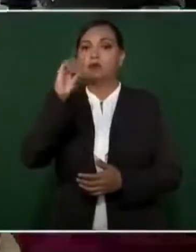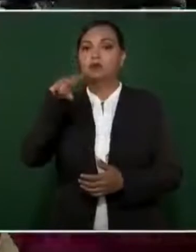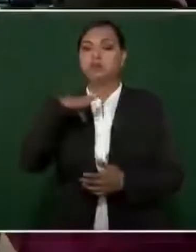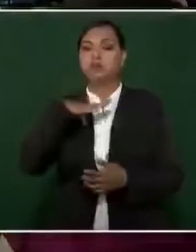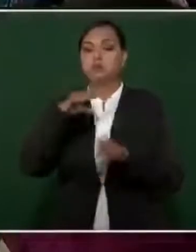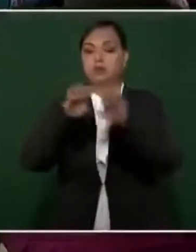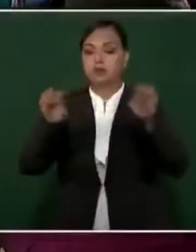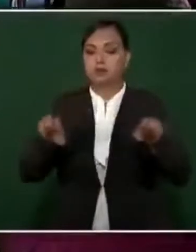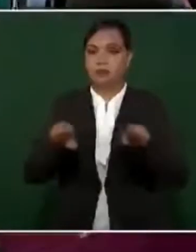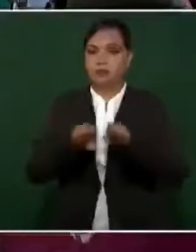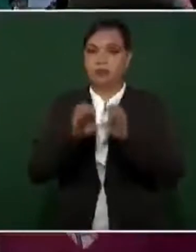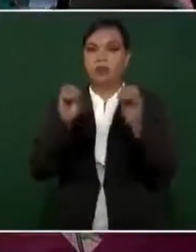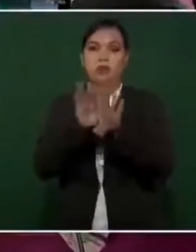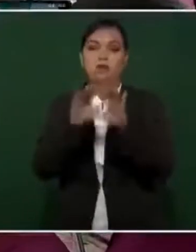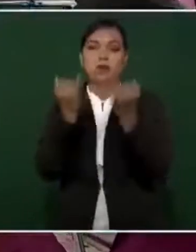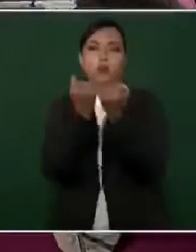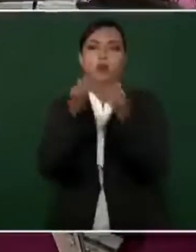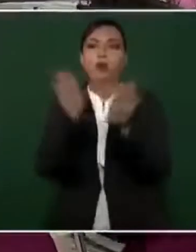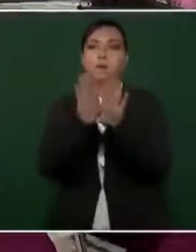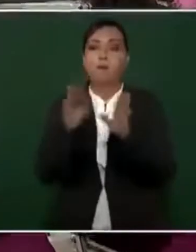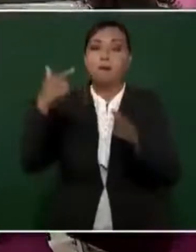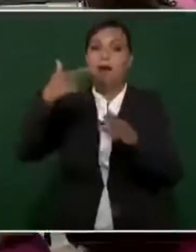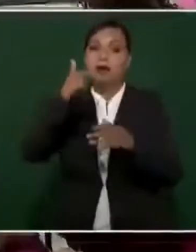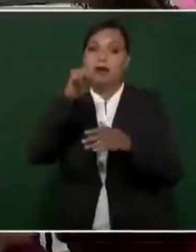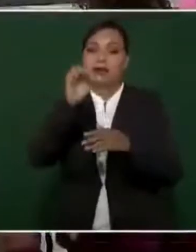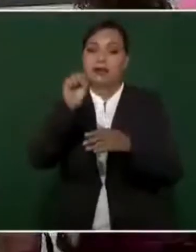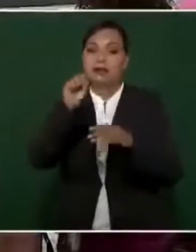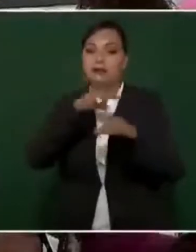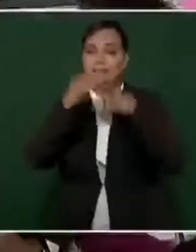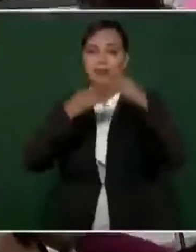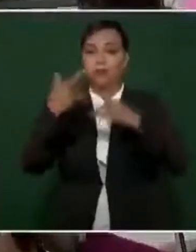Consiste en que el gas